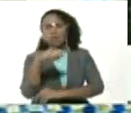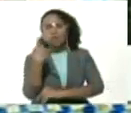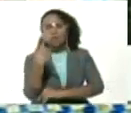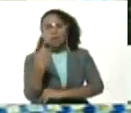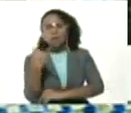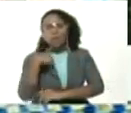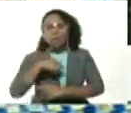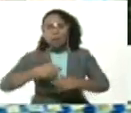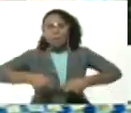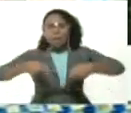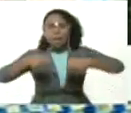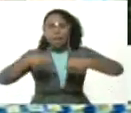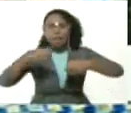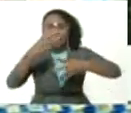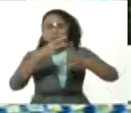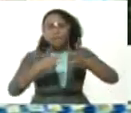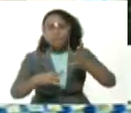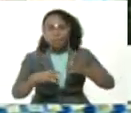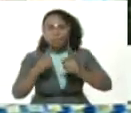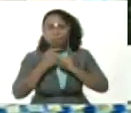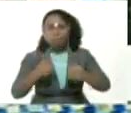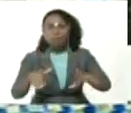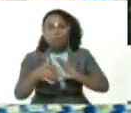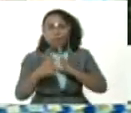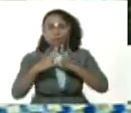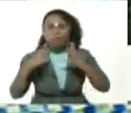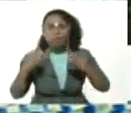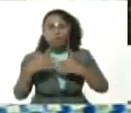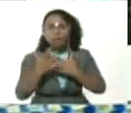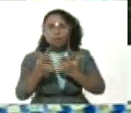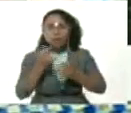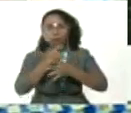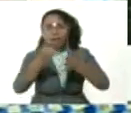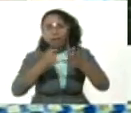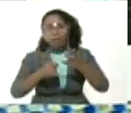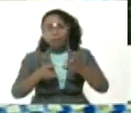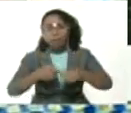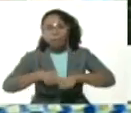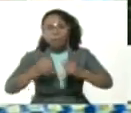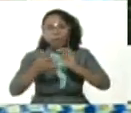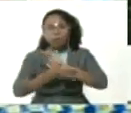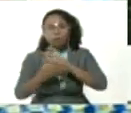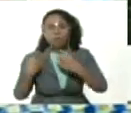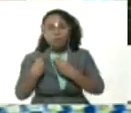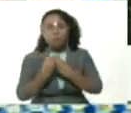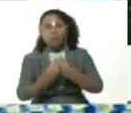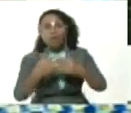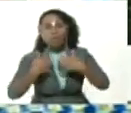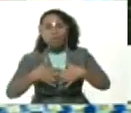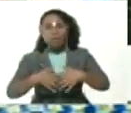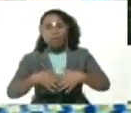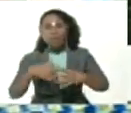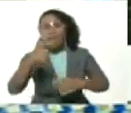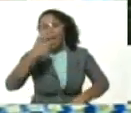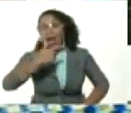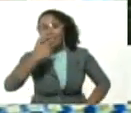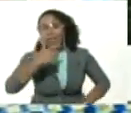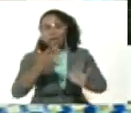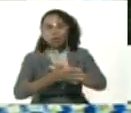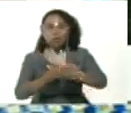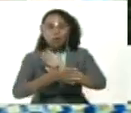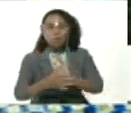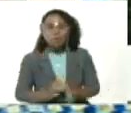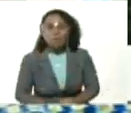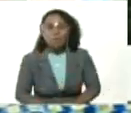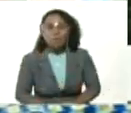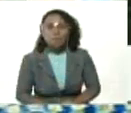al mercado de consumo masivo, sino además a toda la línea de panificación y compañías galleteras y compañías,